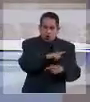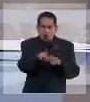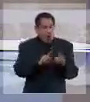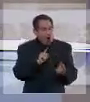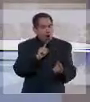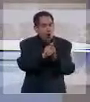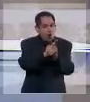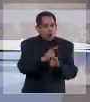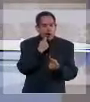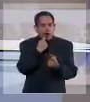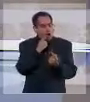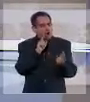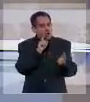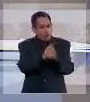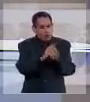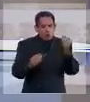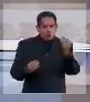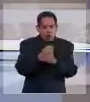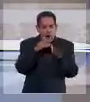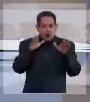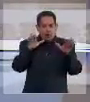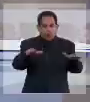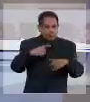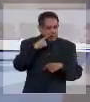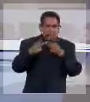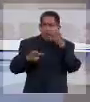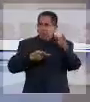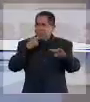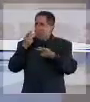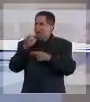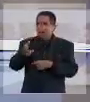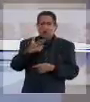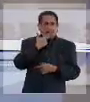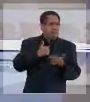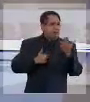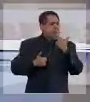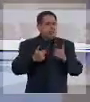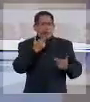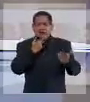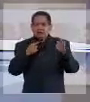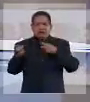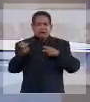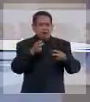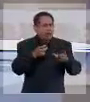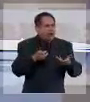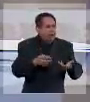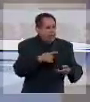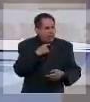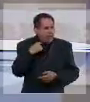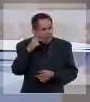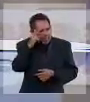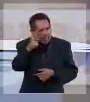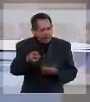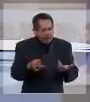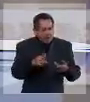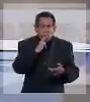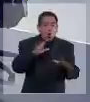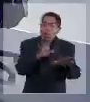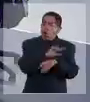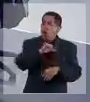Obrador en las instalaciones del nuevo aeropuerto para echar pestes del proyecto y para proponer que mejor se hiciera en otro